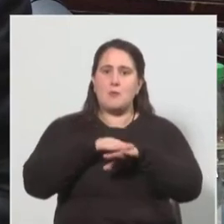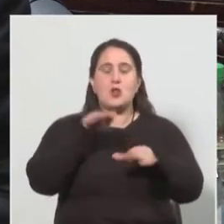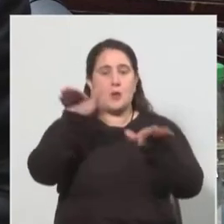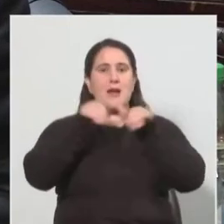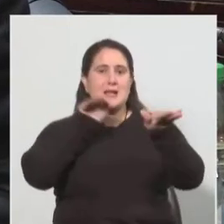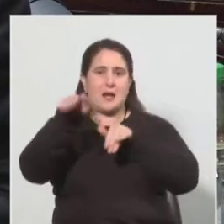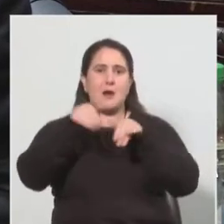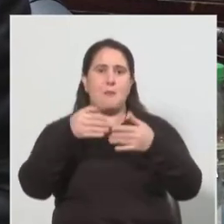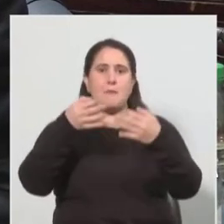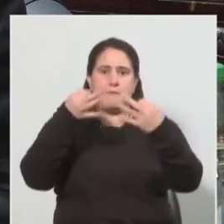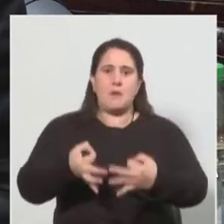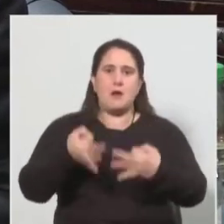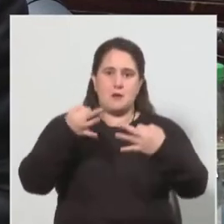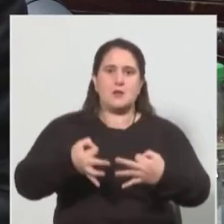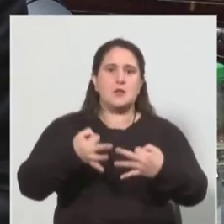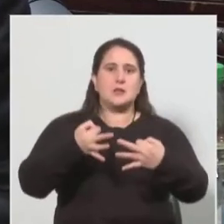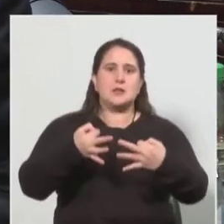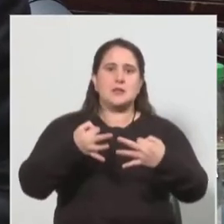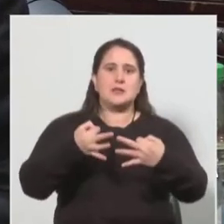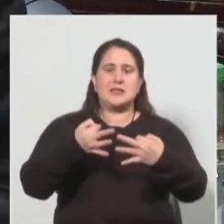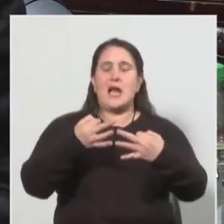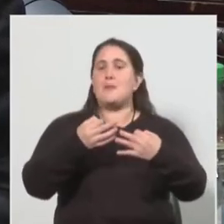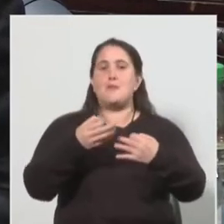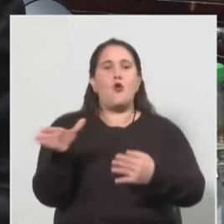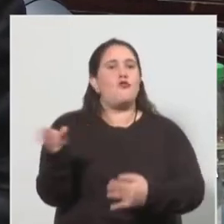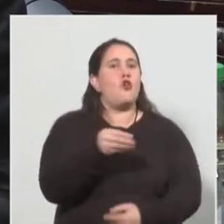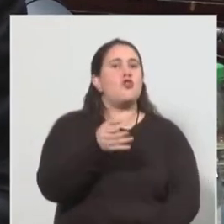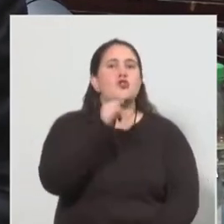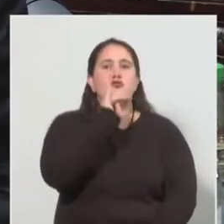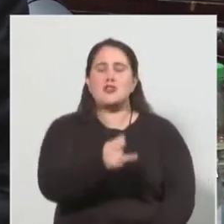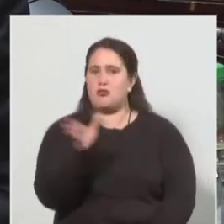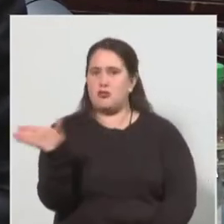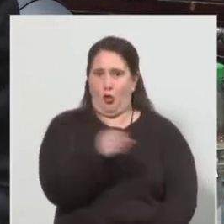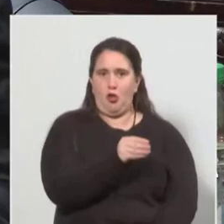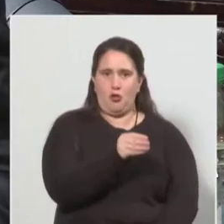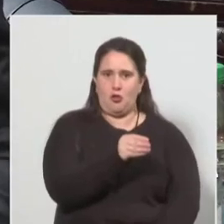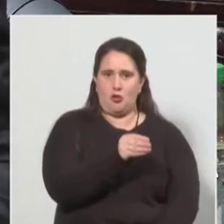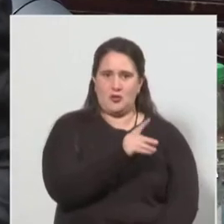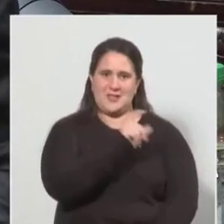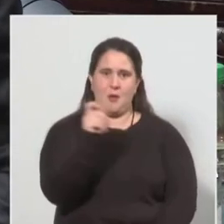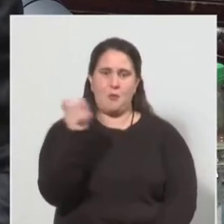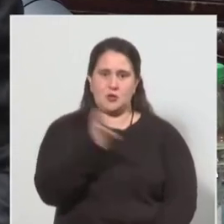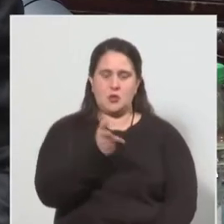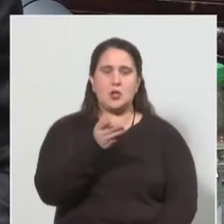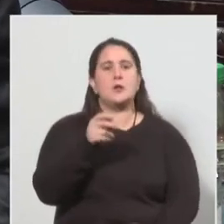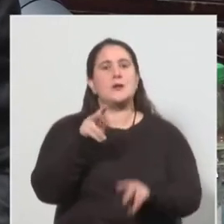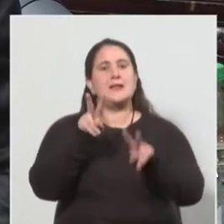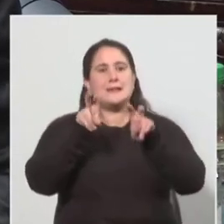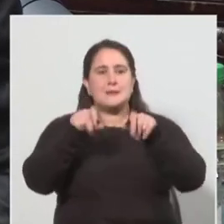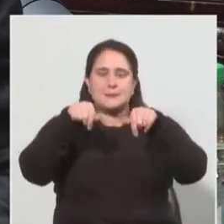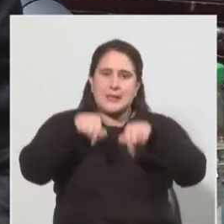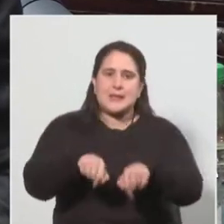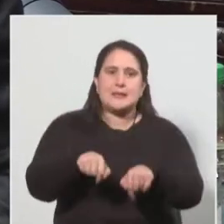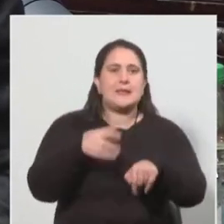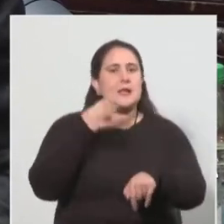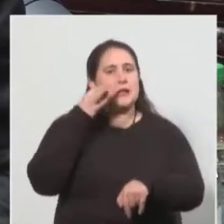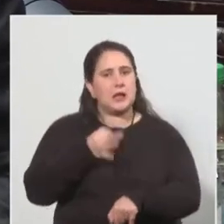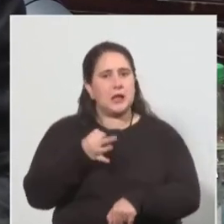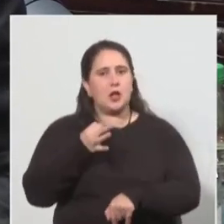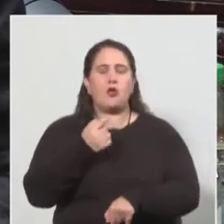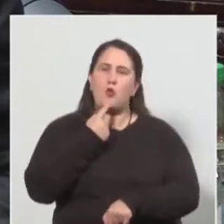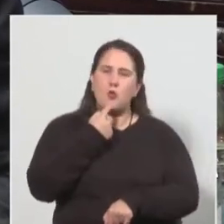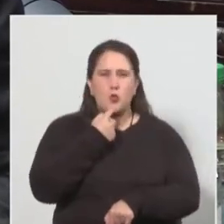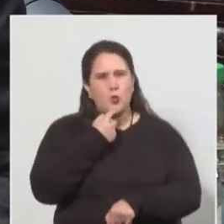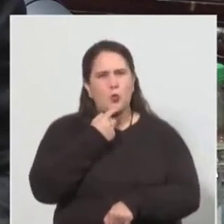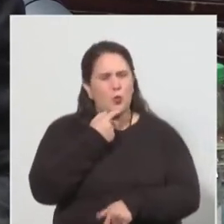convocada esencialmente por unanimidad. La naturaleza del tema que nos ocupa, creemos, las dudas